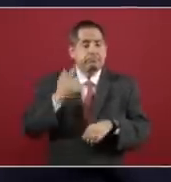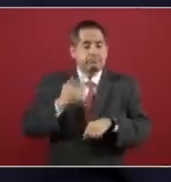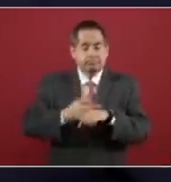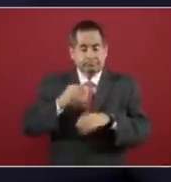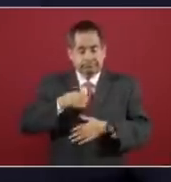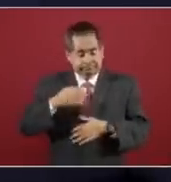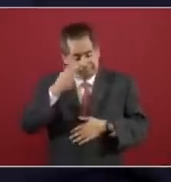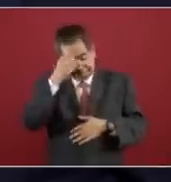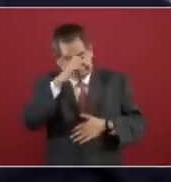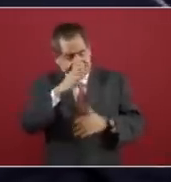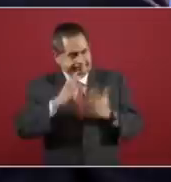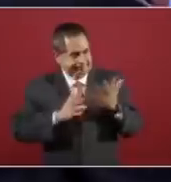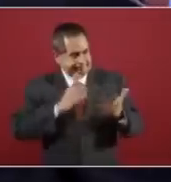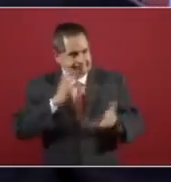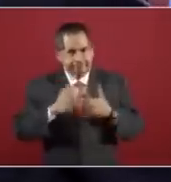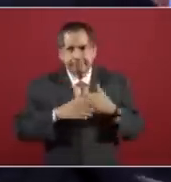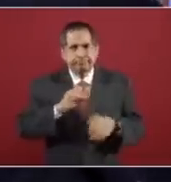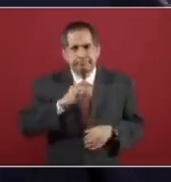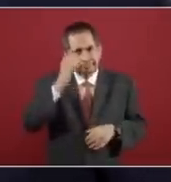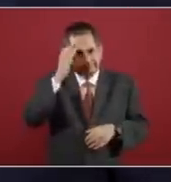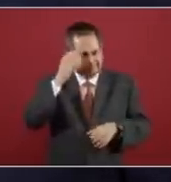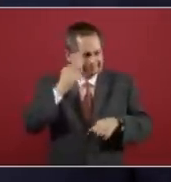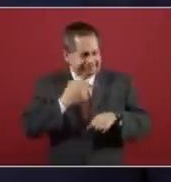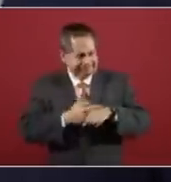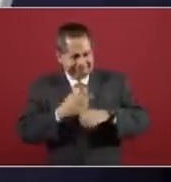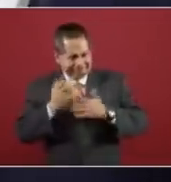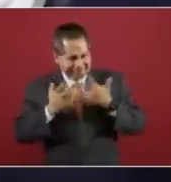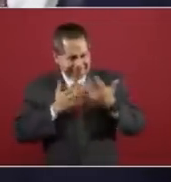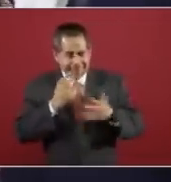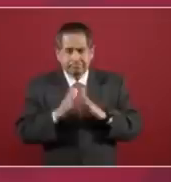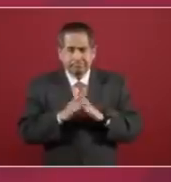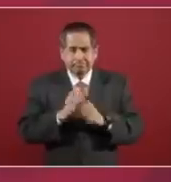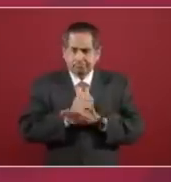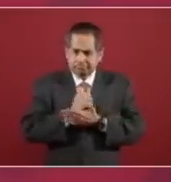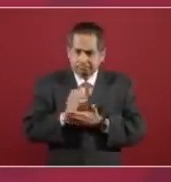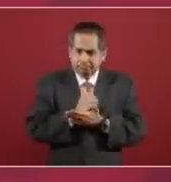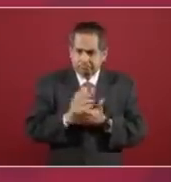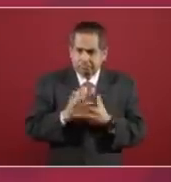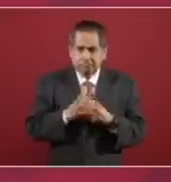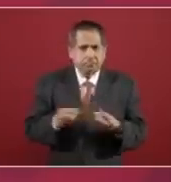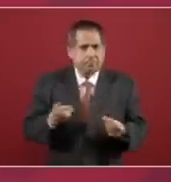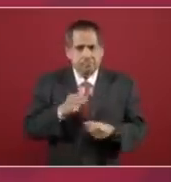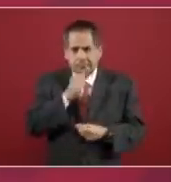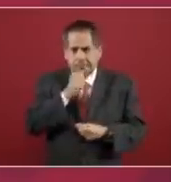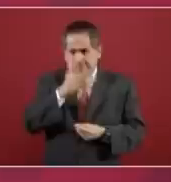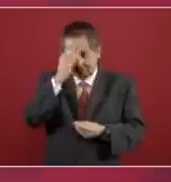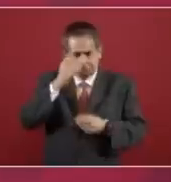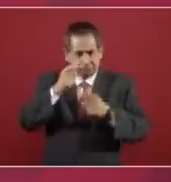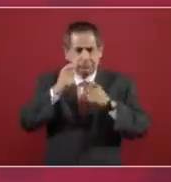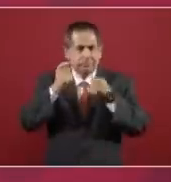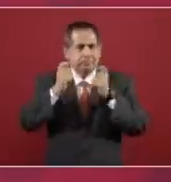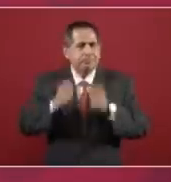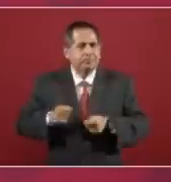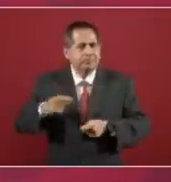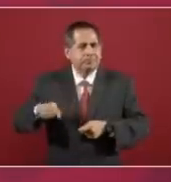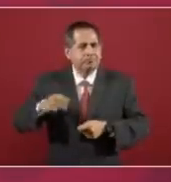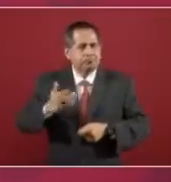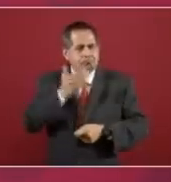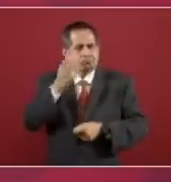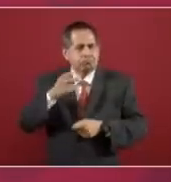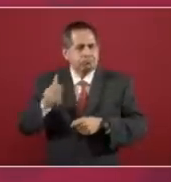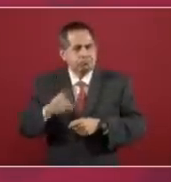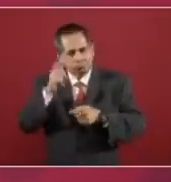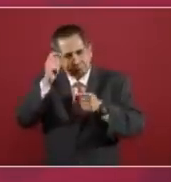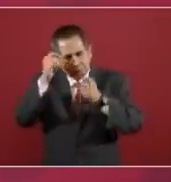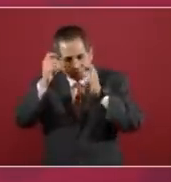que no se conocían cómo se te debían de tratar los curanderos tradicionales no sabían